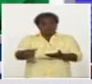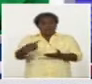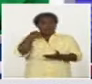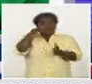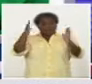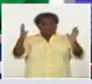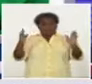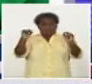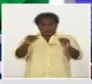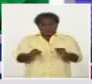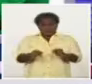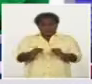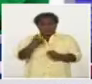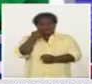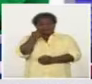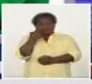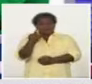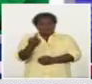pudiéramos decir.